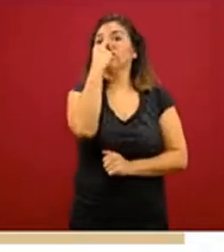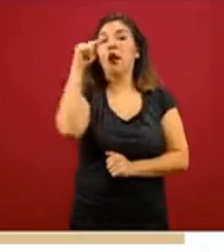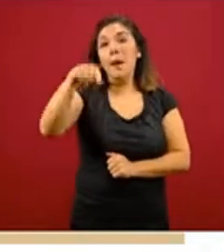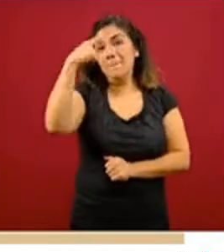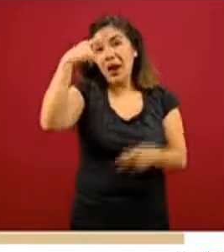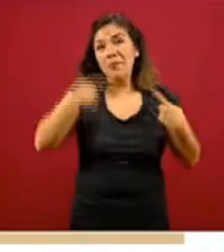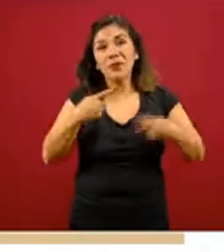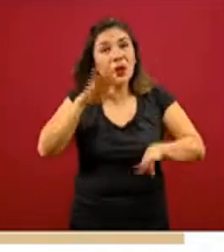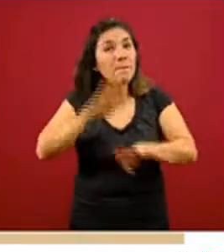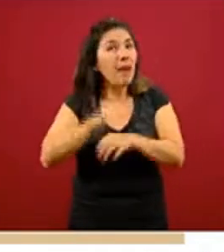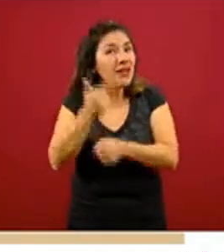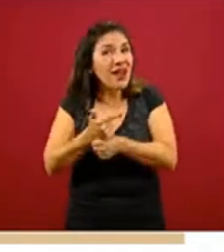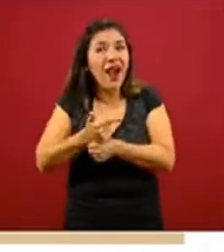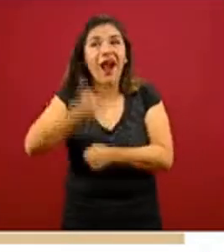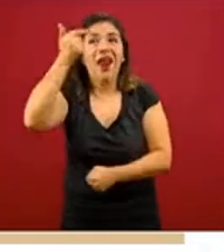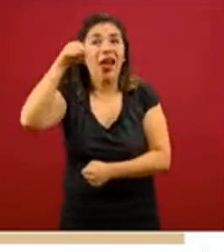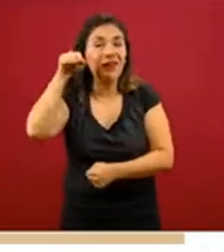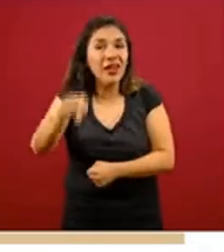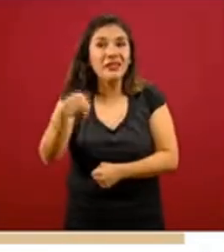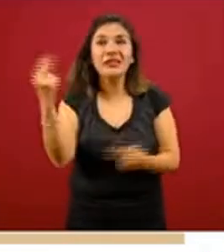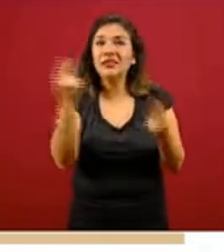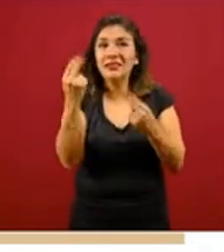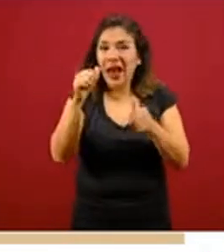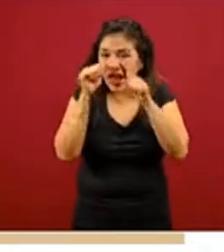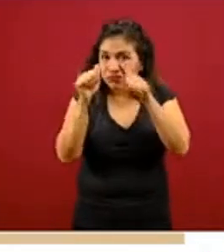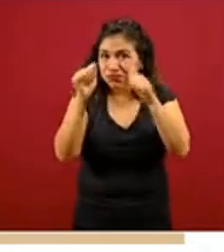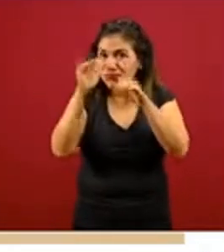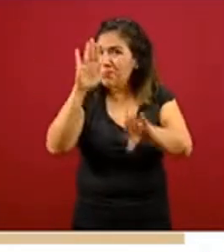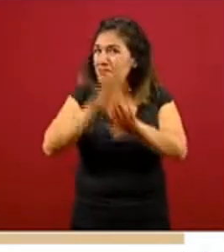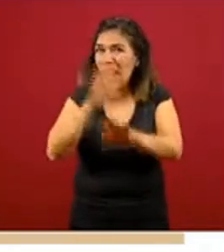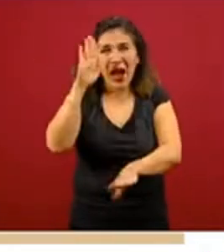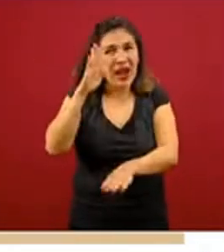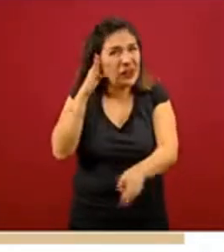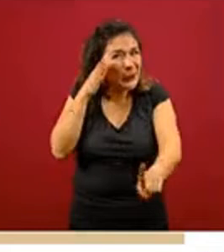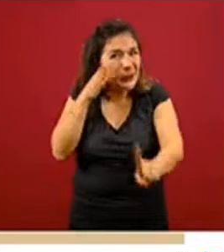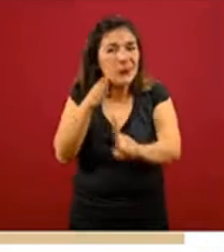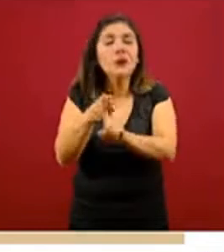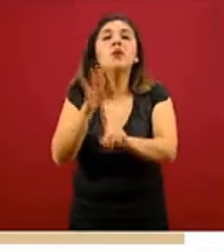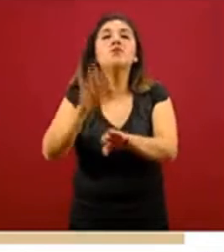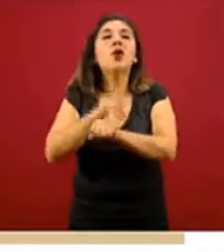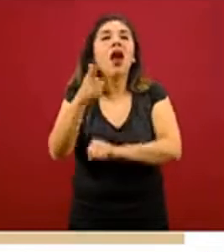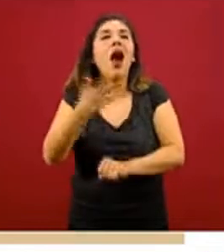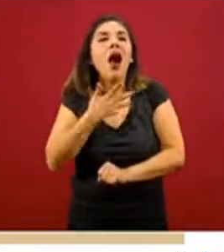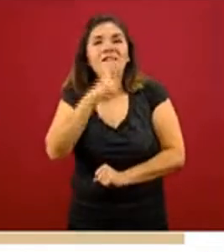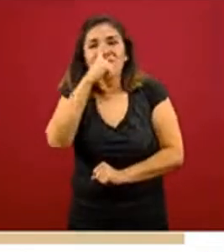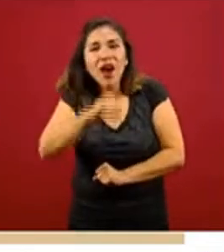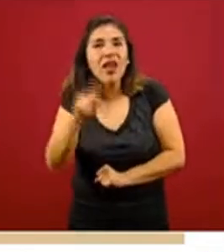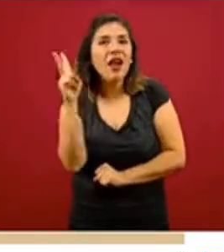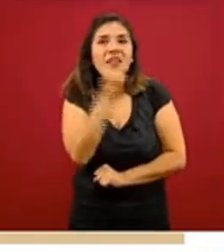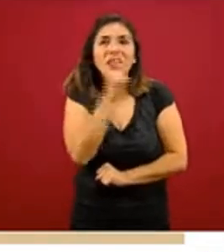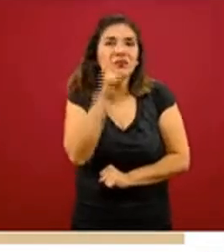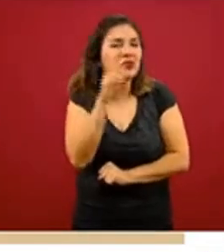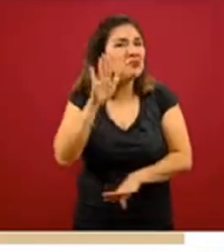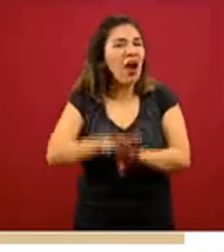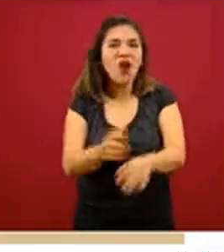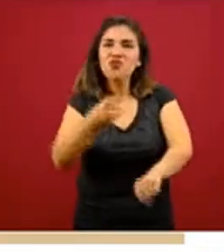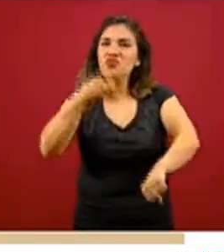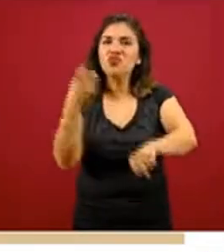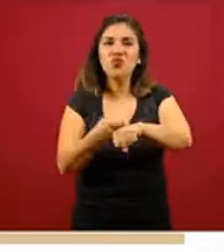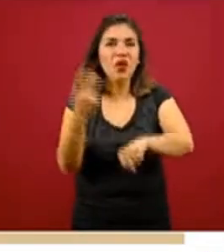los pacientes críticos, aquellas que necesitan de una atención todavía mayor, porque ya hay una falla respiratoria franca que requiere de